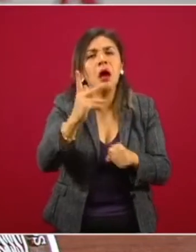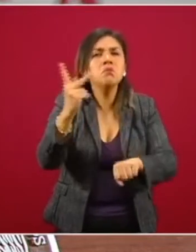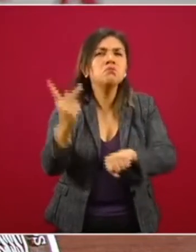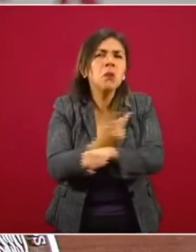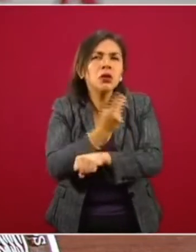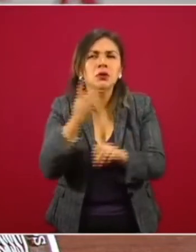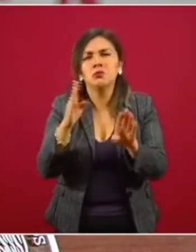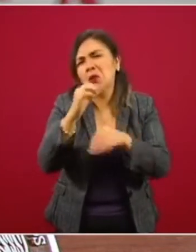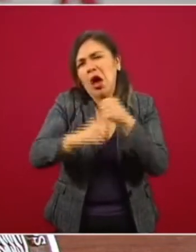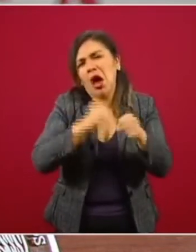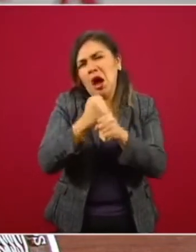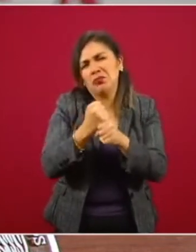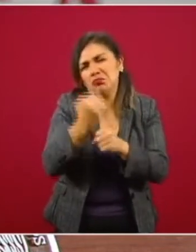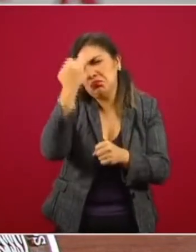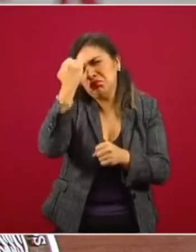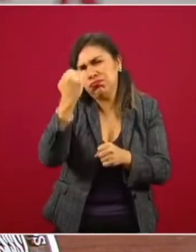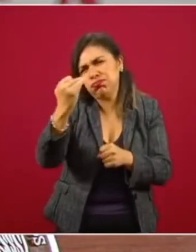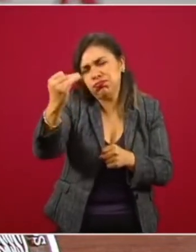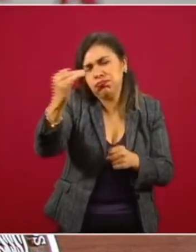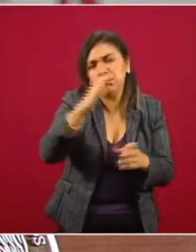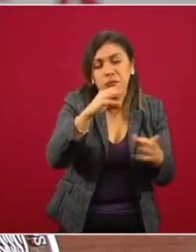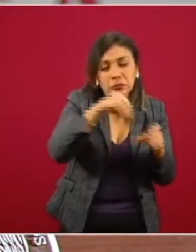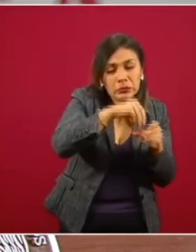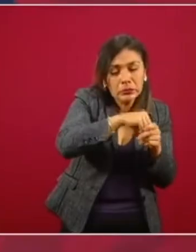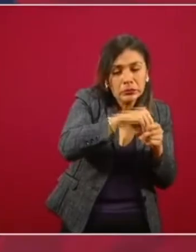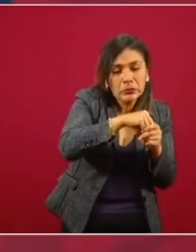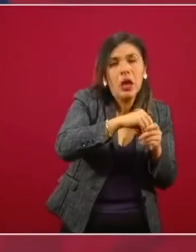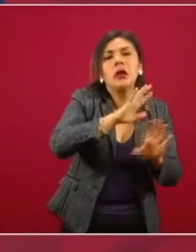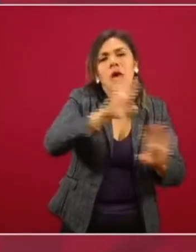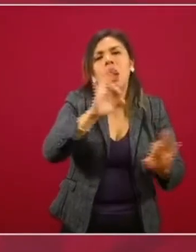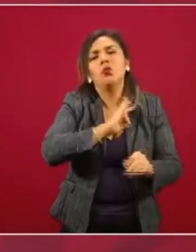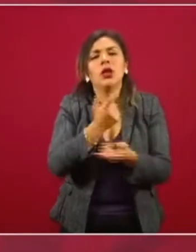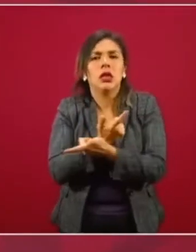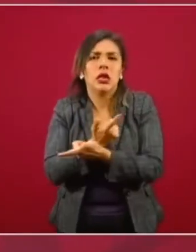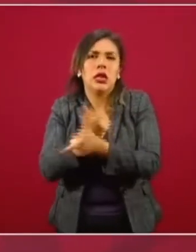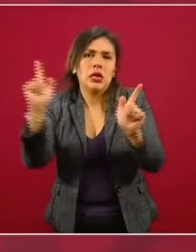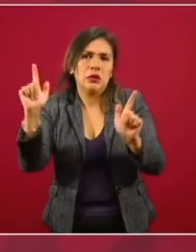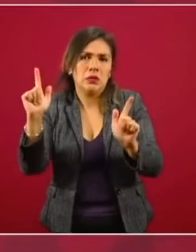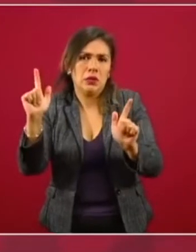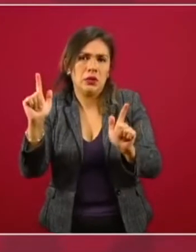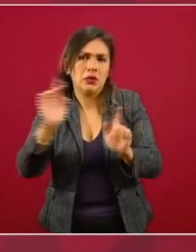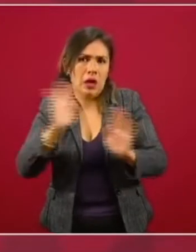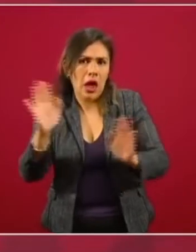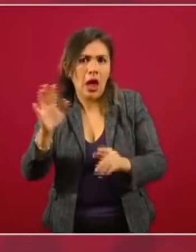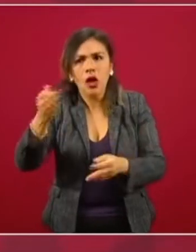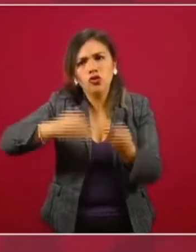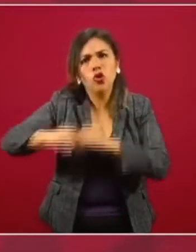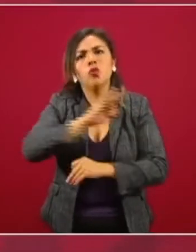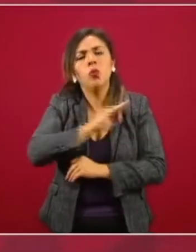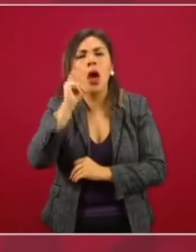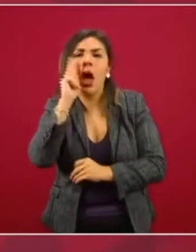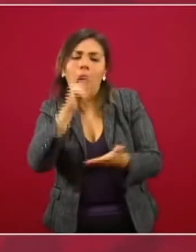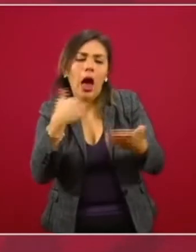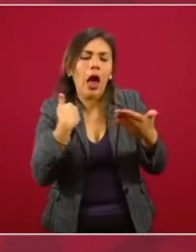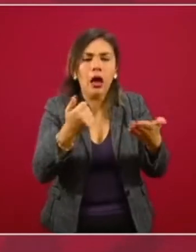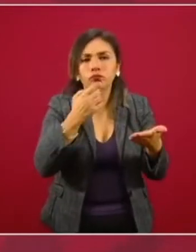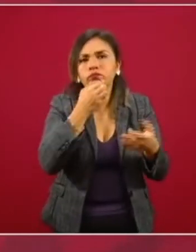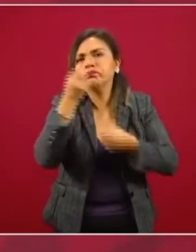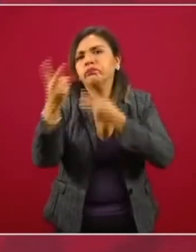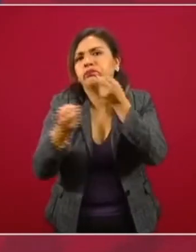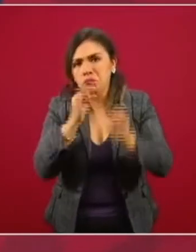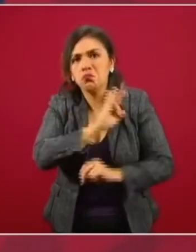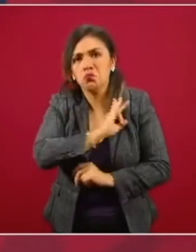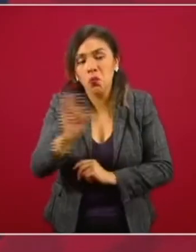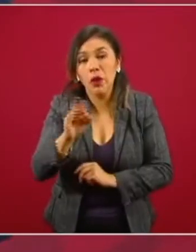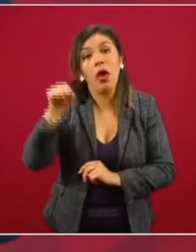pasan algunos años, ya se desclasifica, es decir, ya se puede utilizar.